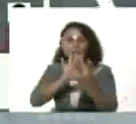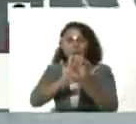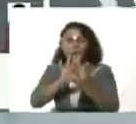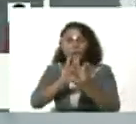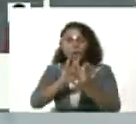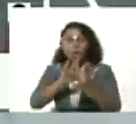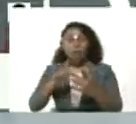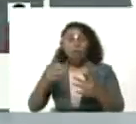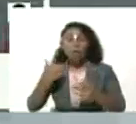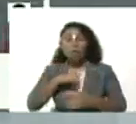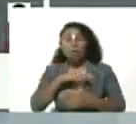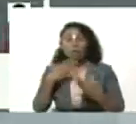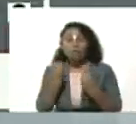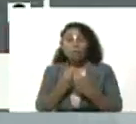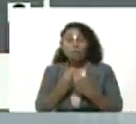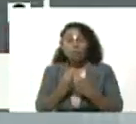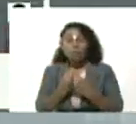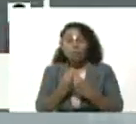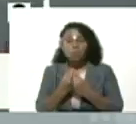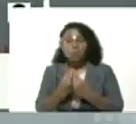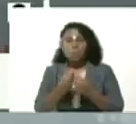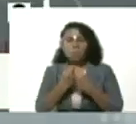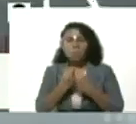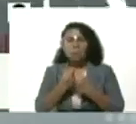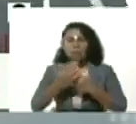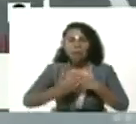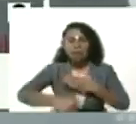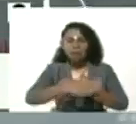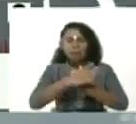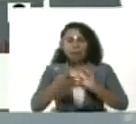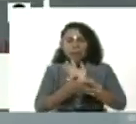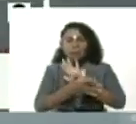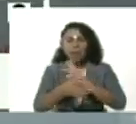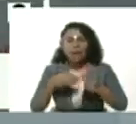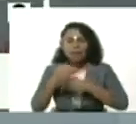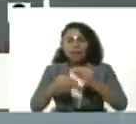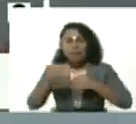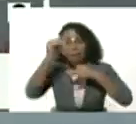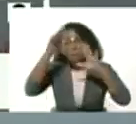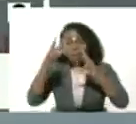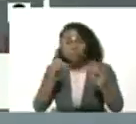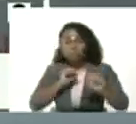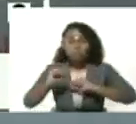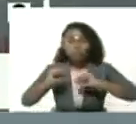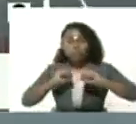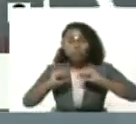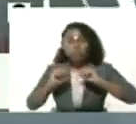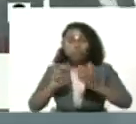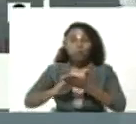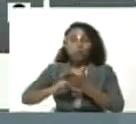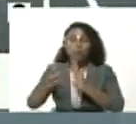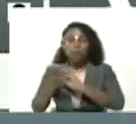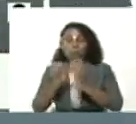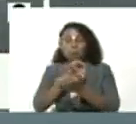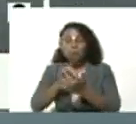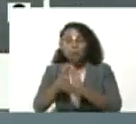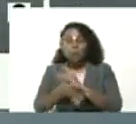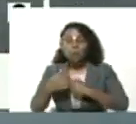con nosotros, bueno, para salir adelante de esta contingencia. Le doy parte, mi comandante, desde el